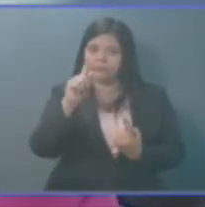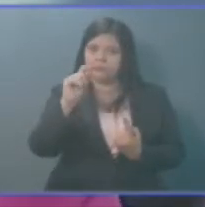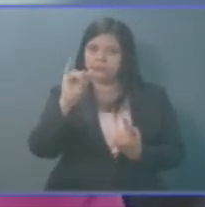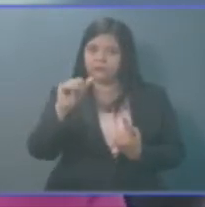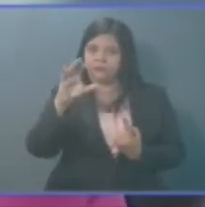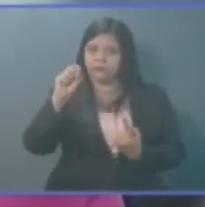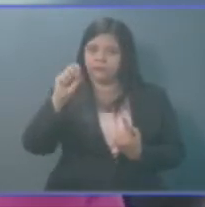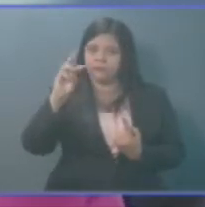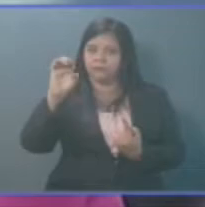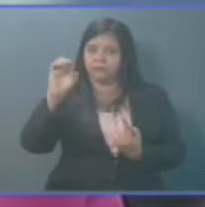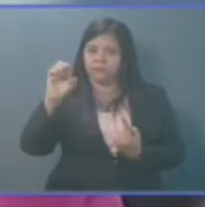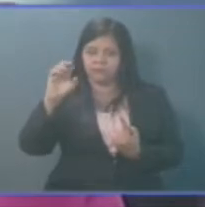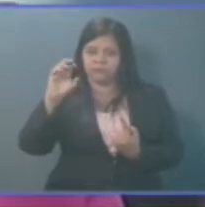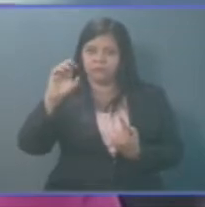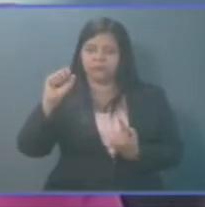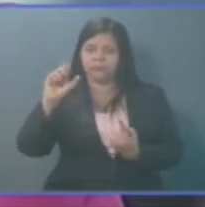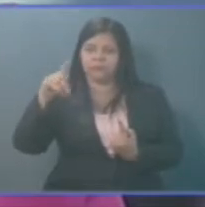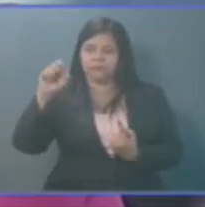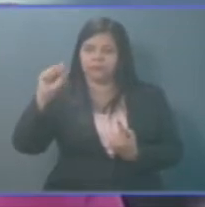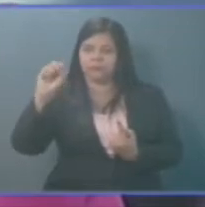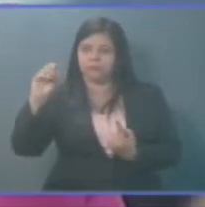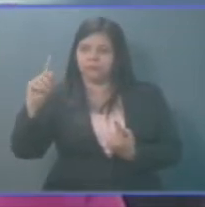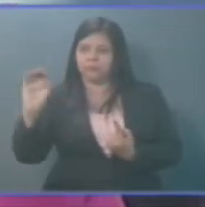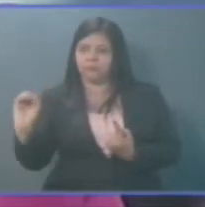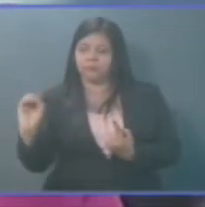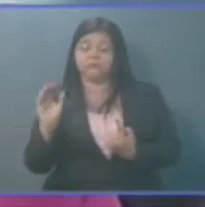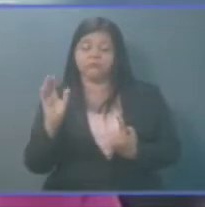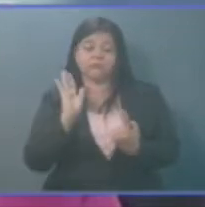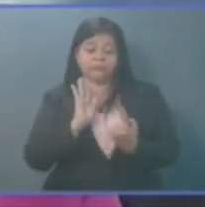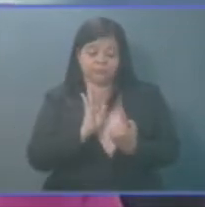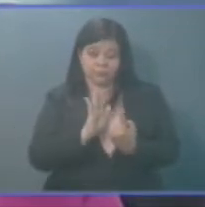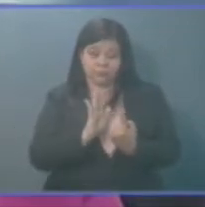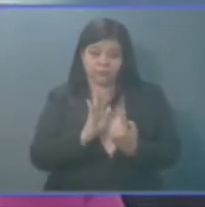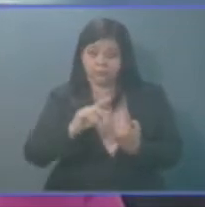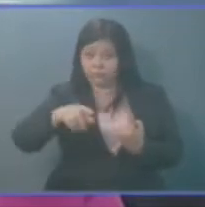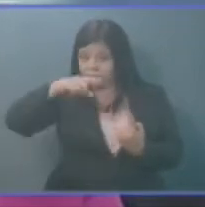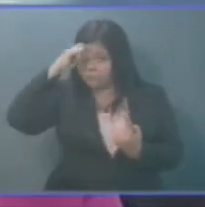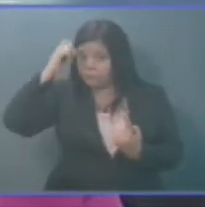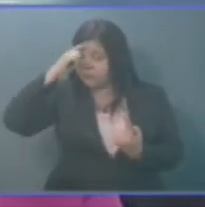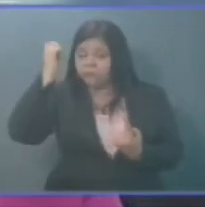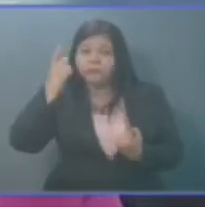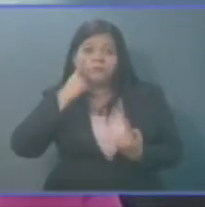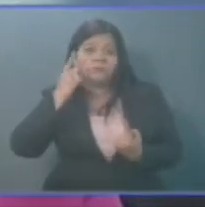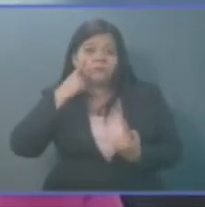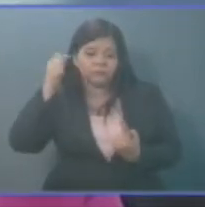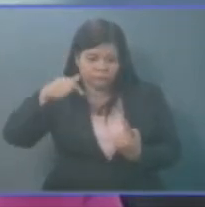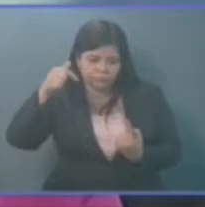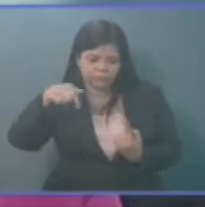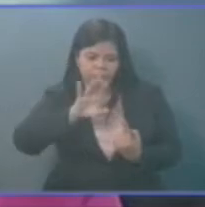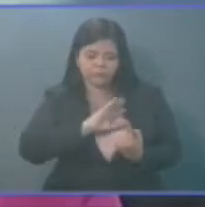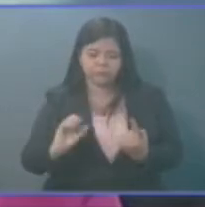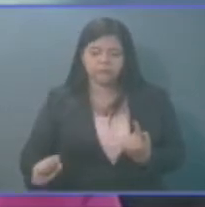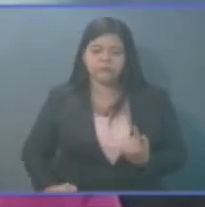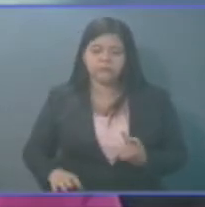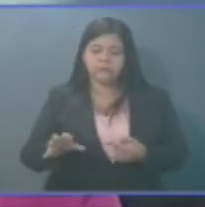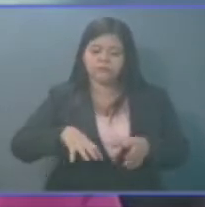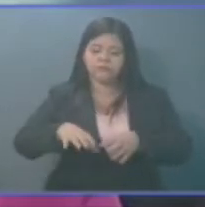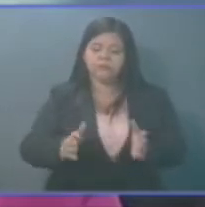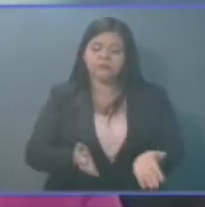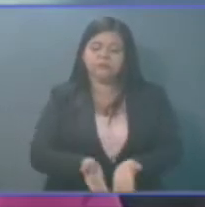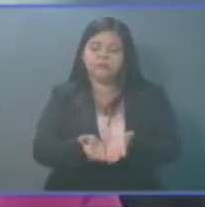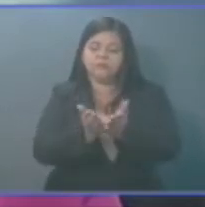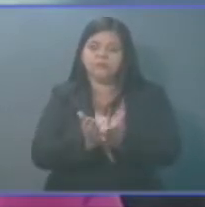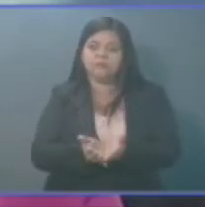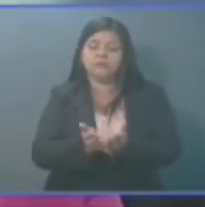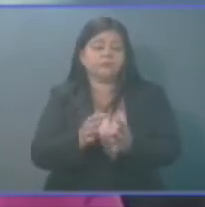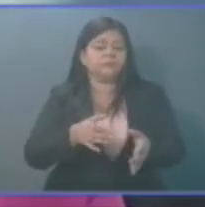Espesoto Samuner, cuyo legado pastoral lo dejó en la parroquia de San Juan Nonualco en el departamento